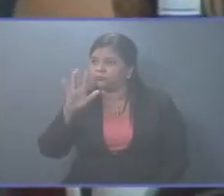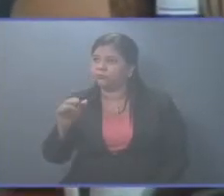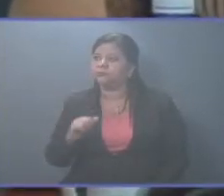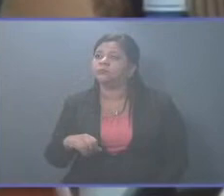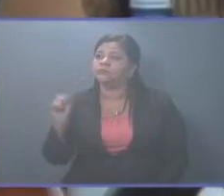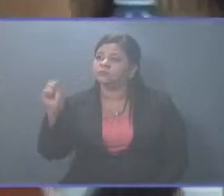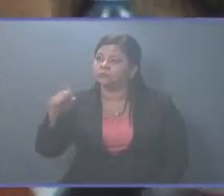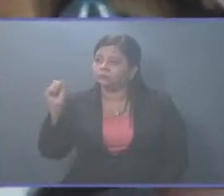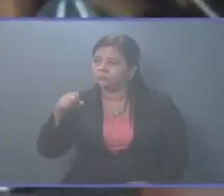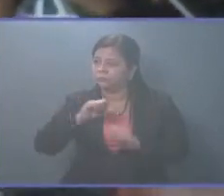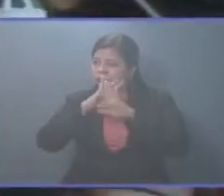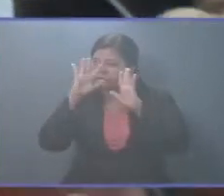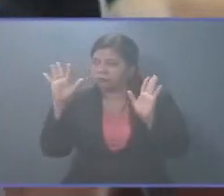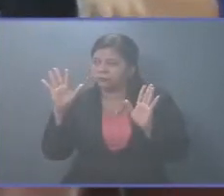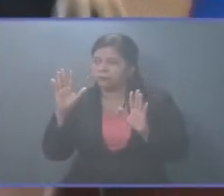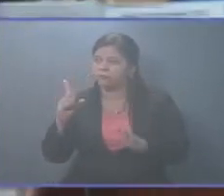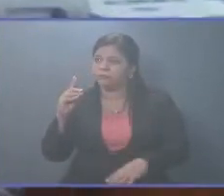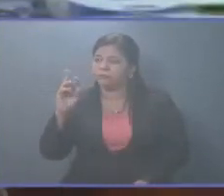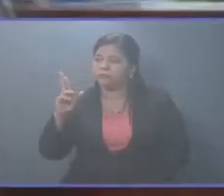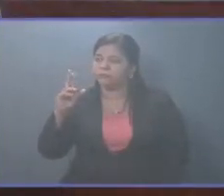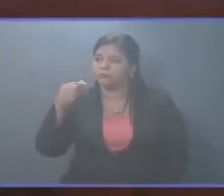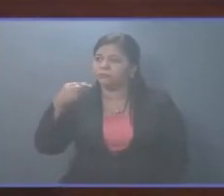perdón. Doctor Guidos.